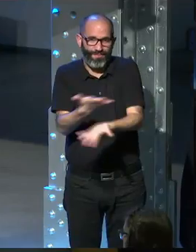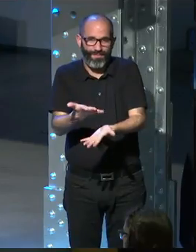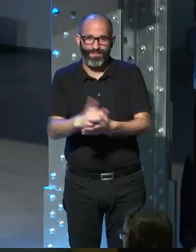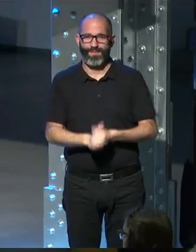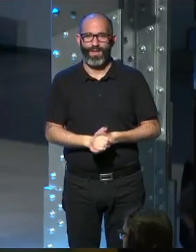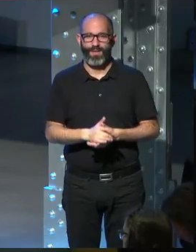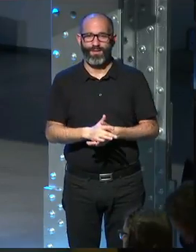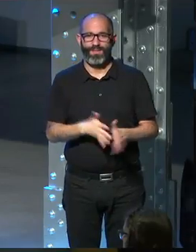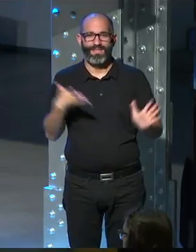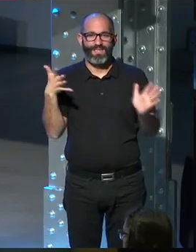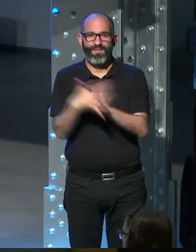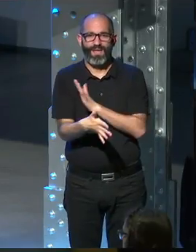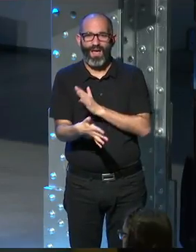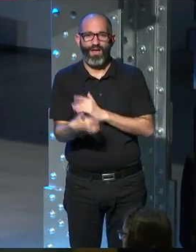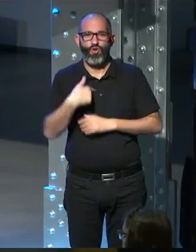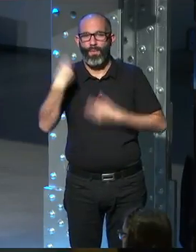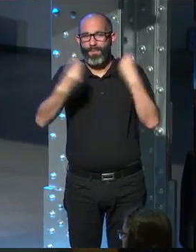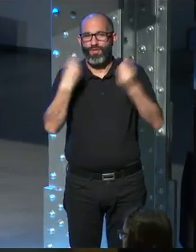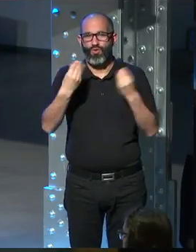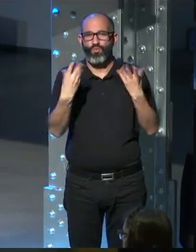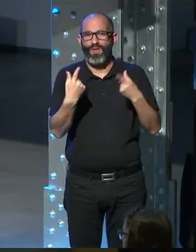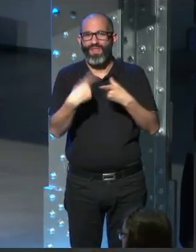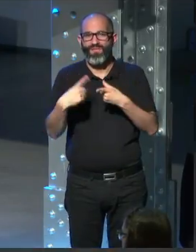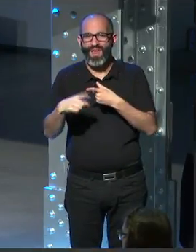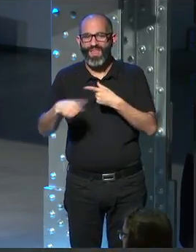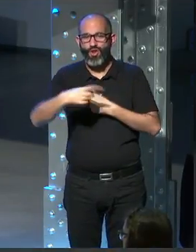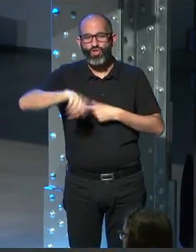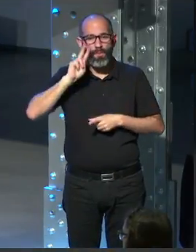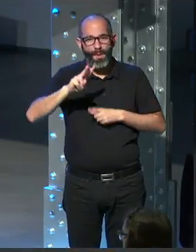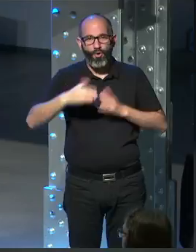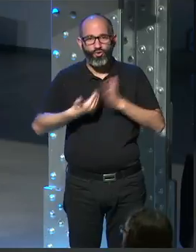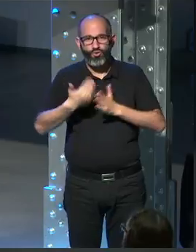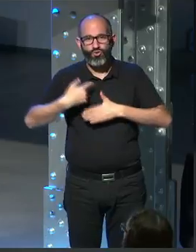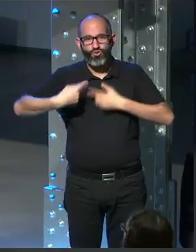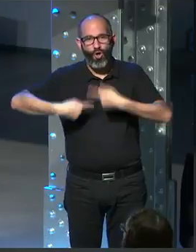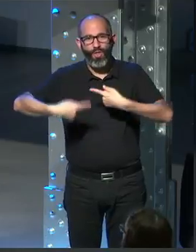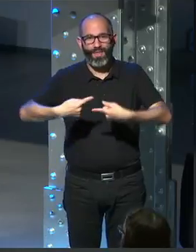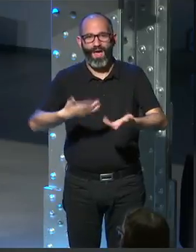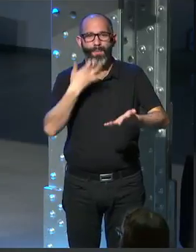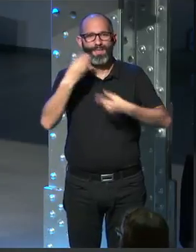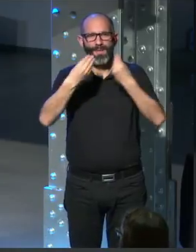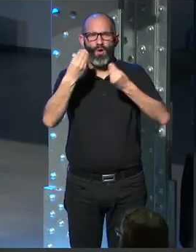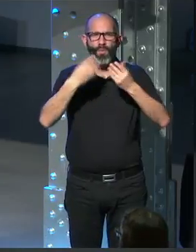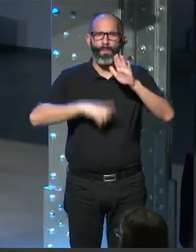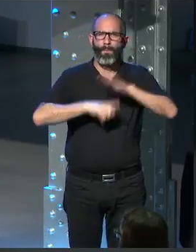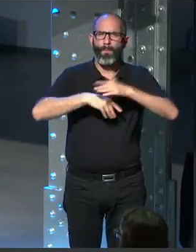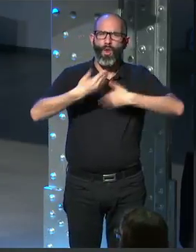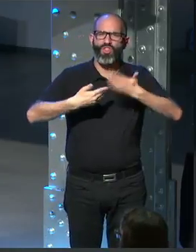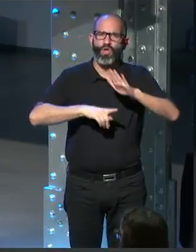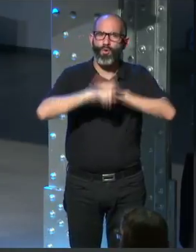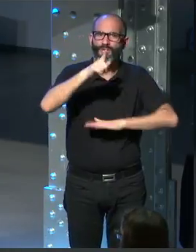más relevante, pero yo creo que muchas de las diferencias que estamos viendo ahora y que achacamos a un proceso evolutivo son en